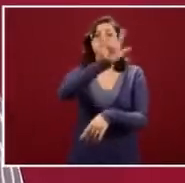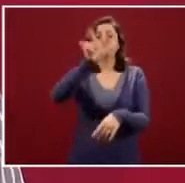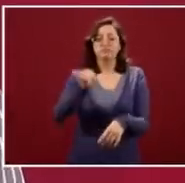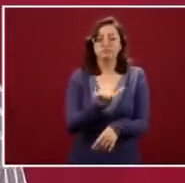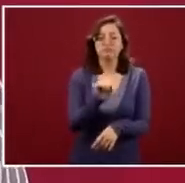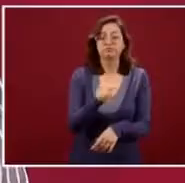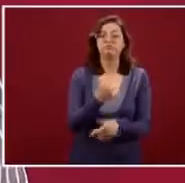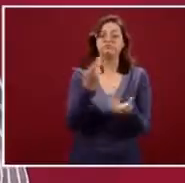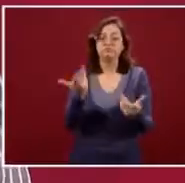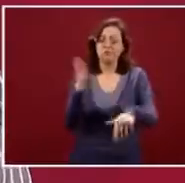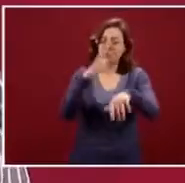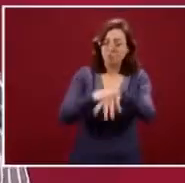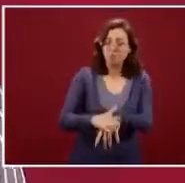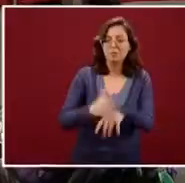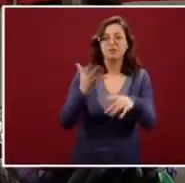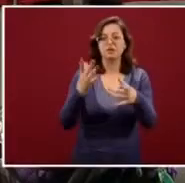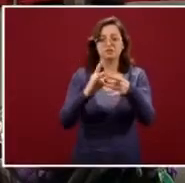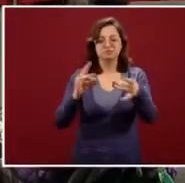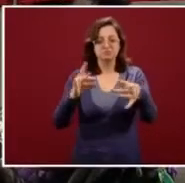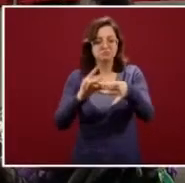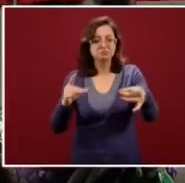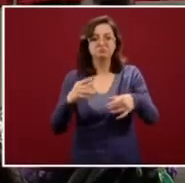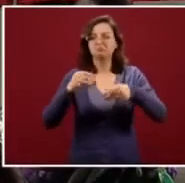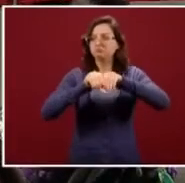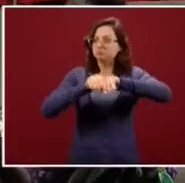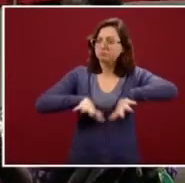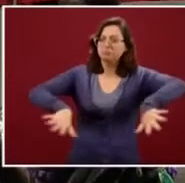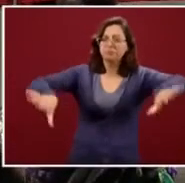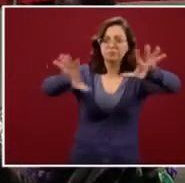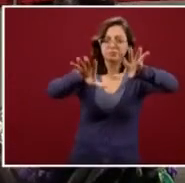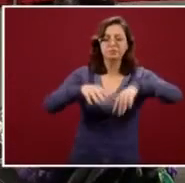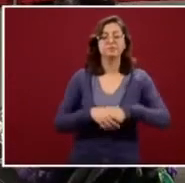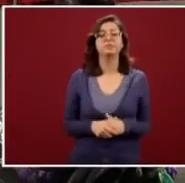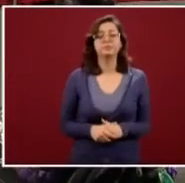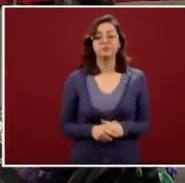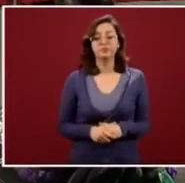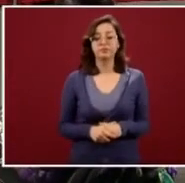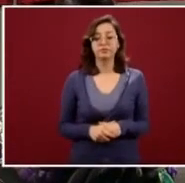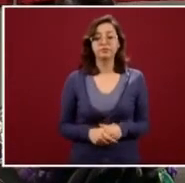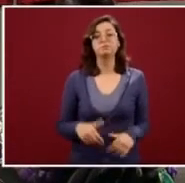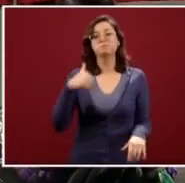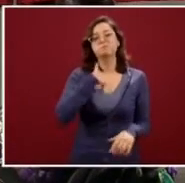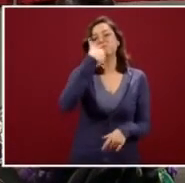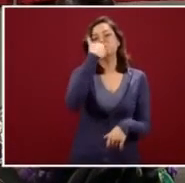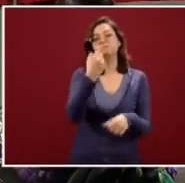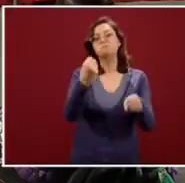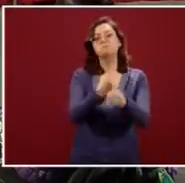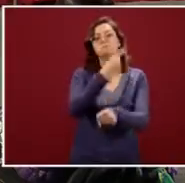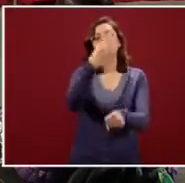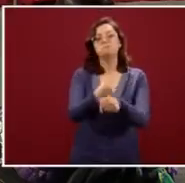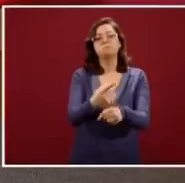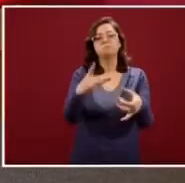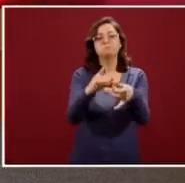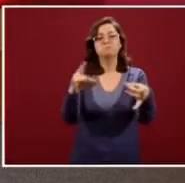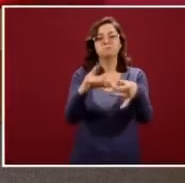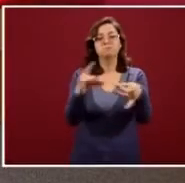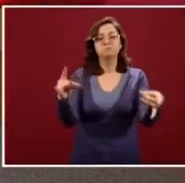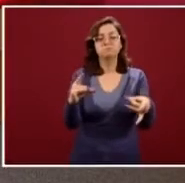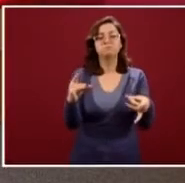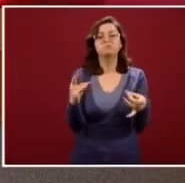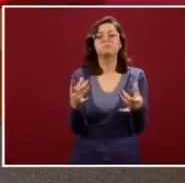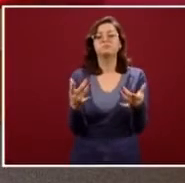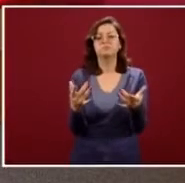detallando para ustedes y para la población. Ahora quisiera tomarme la oportunidad de comentar algunos